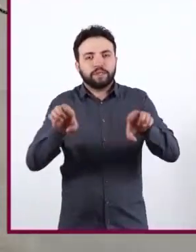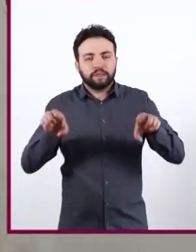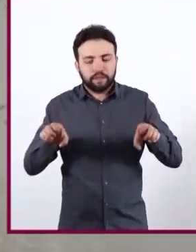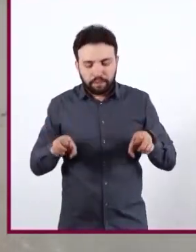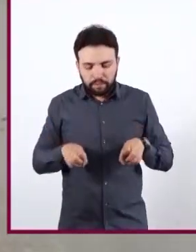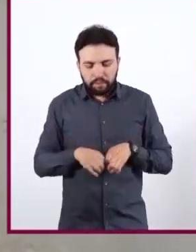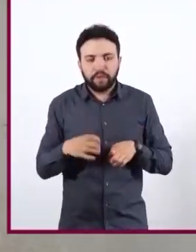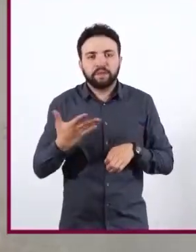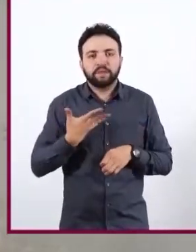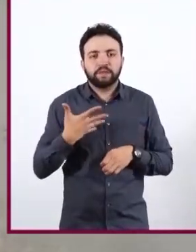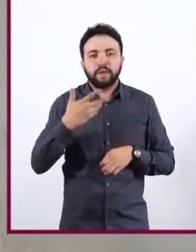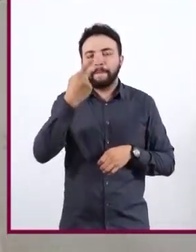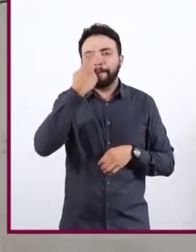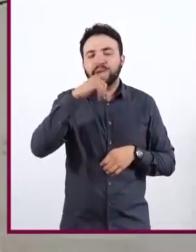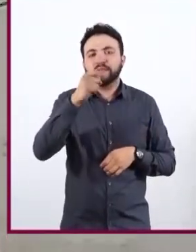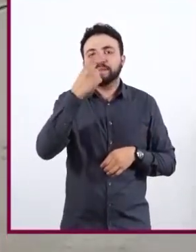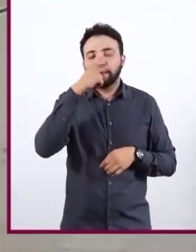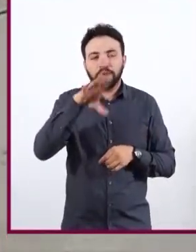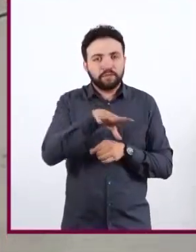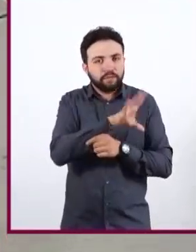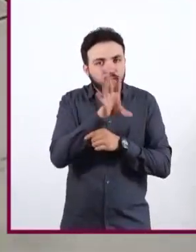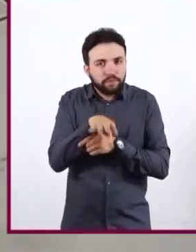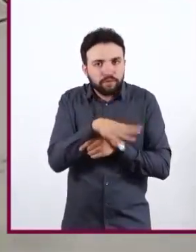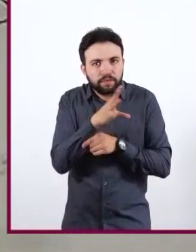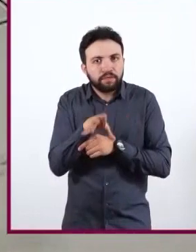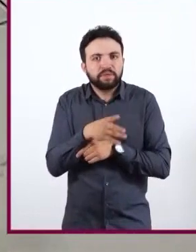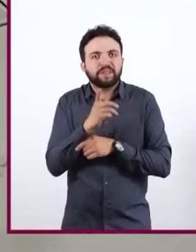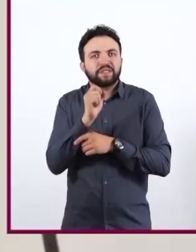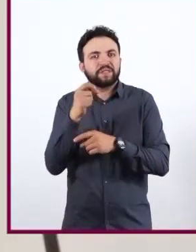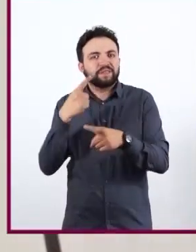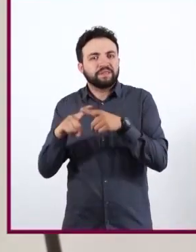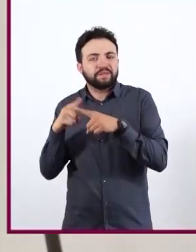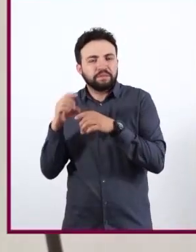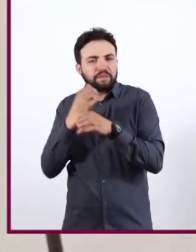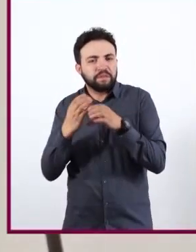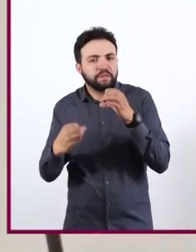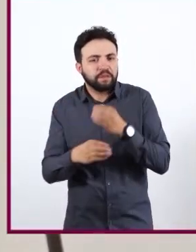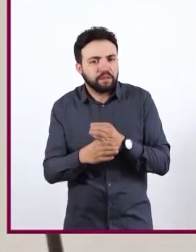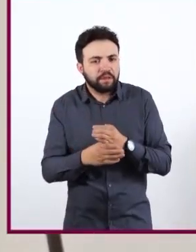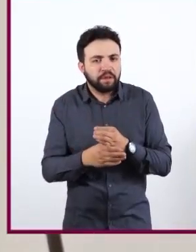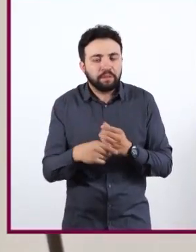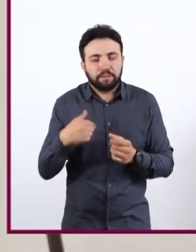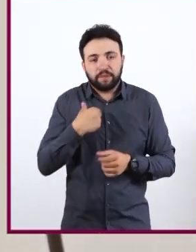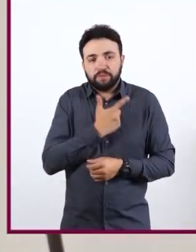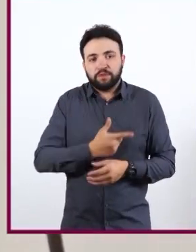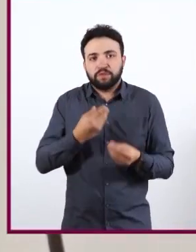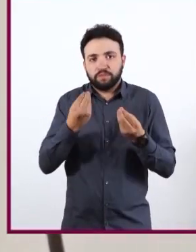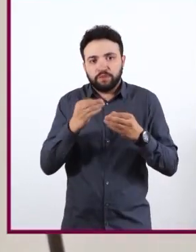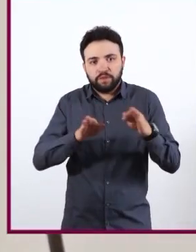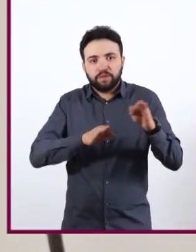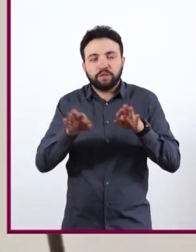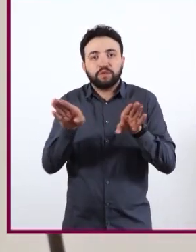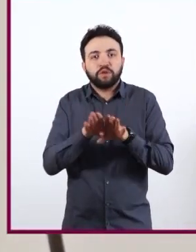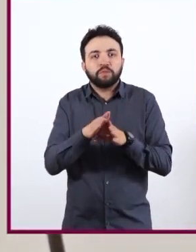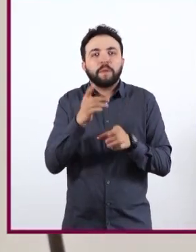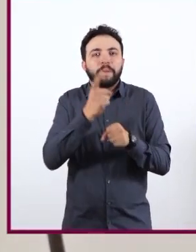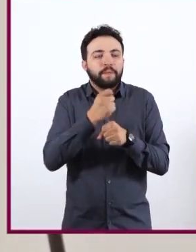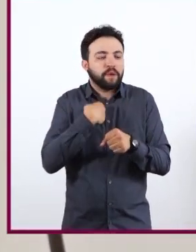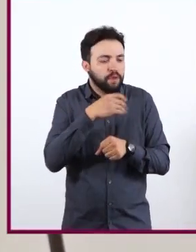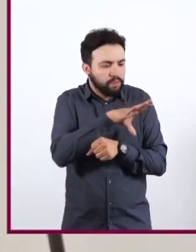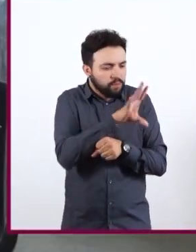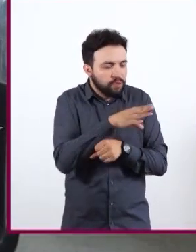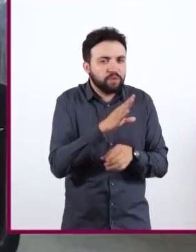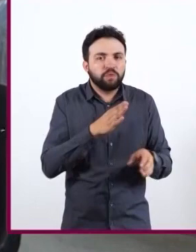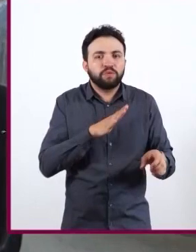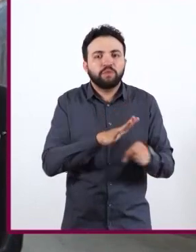obviamente para explorar, para experimentar, ¿no? A mí me gusta mucho trabajar a partir de la exploración de los materiales,